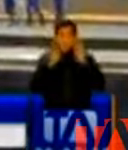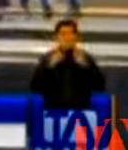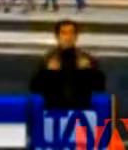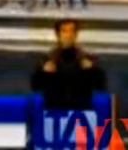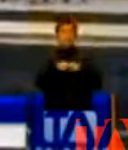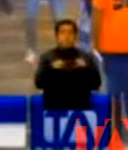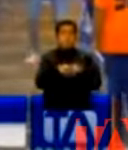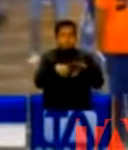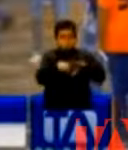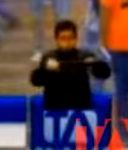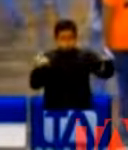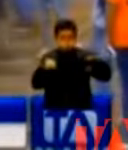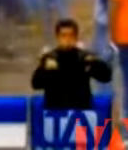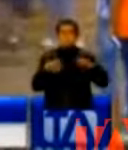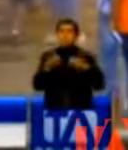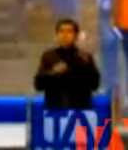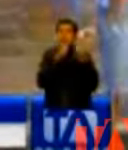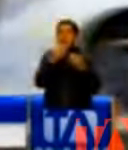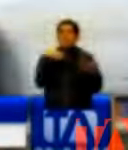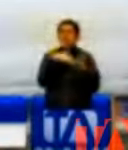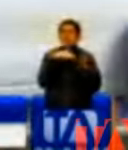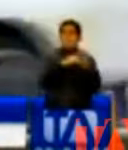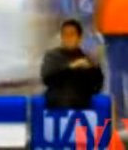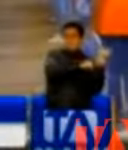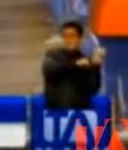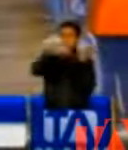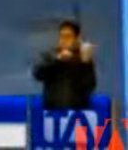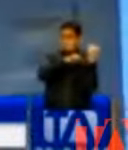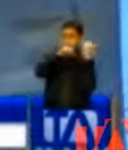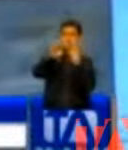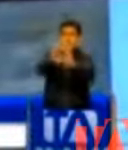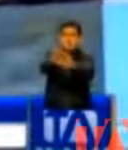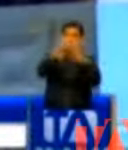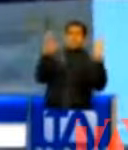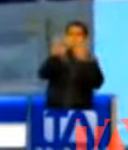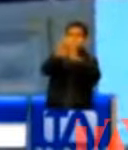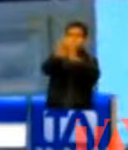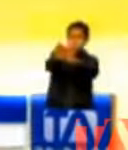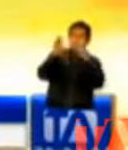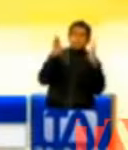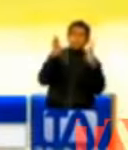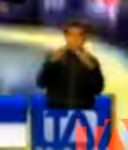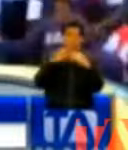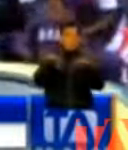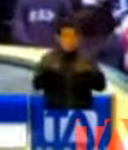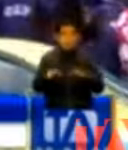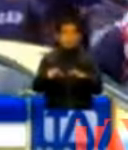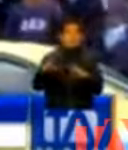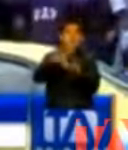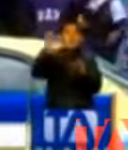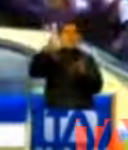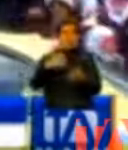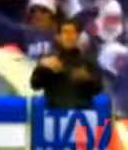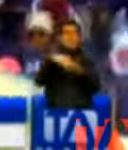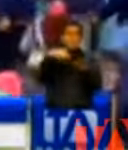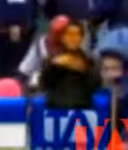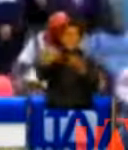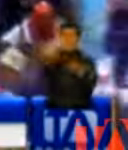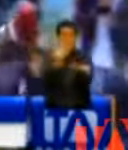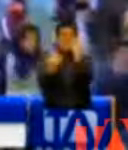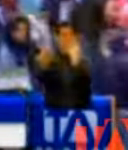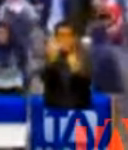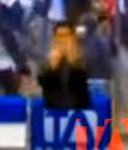propio tronco con el que interrumpían el paso, lograron abrir la puerta principal del colegio y sacar al resto de sus